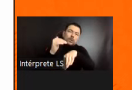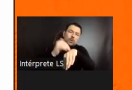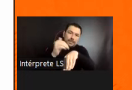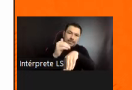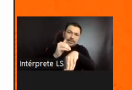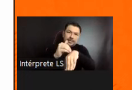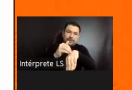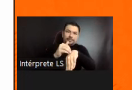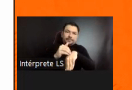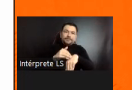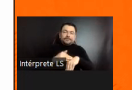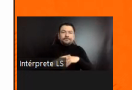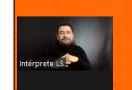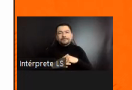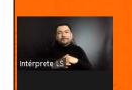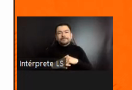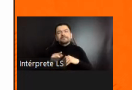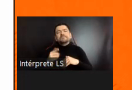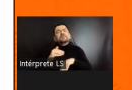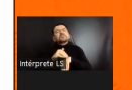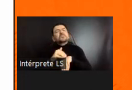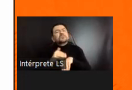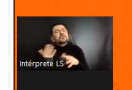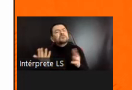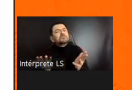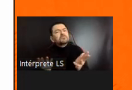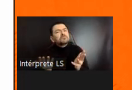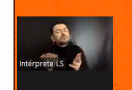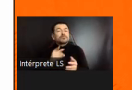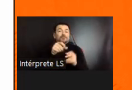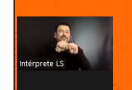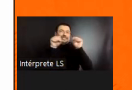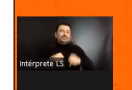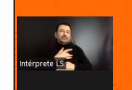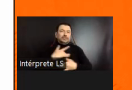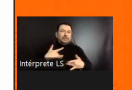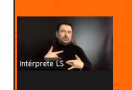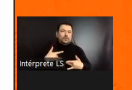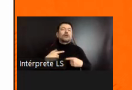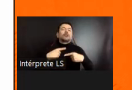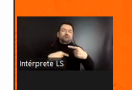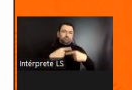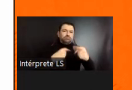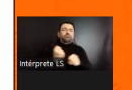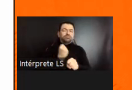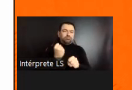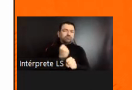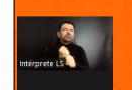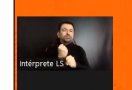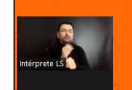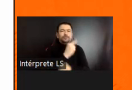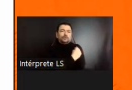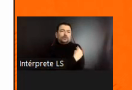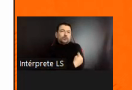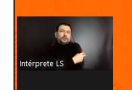para poder crear un sistema de salud resiliente, enfocándonos en hospitales, ciertamente, pero a la vez crear en